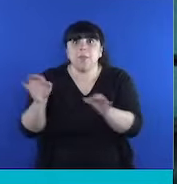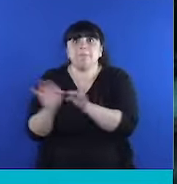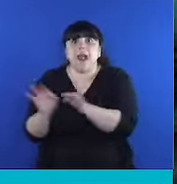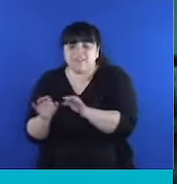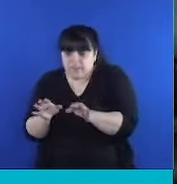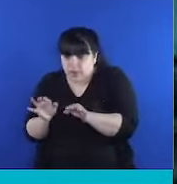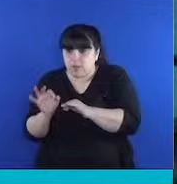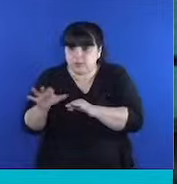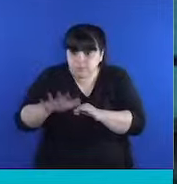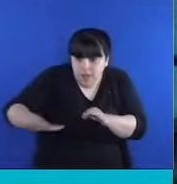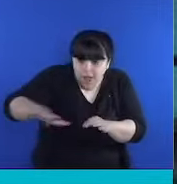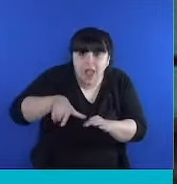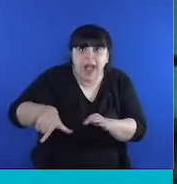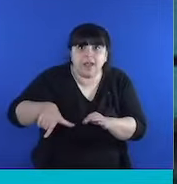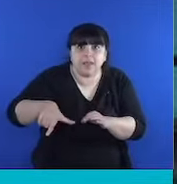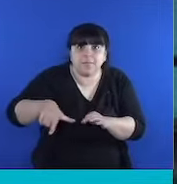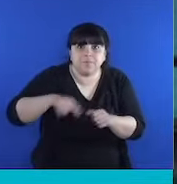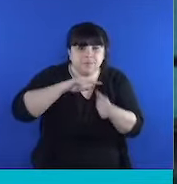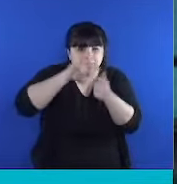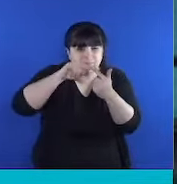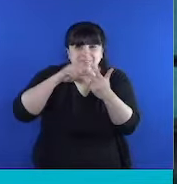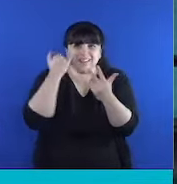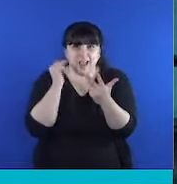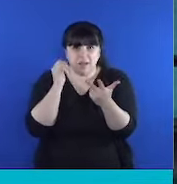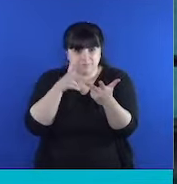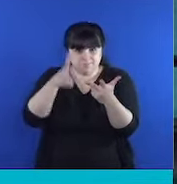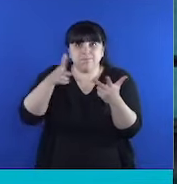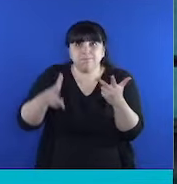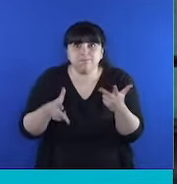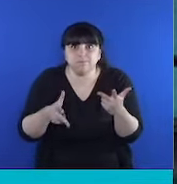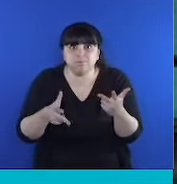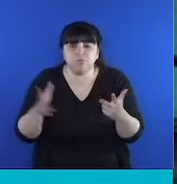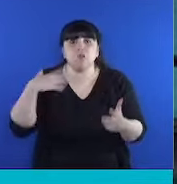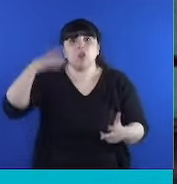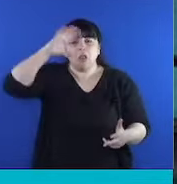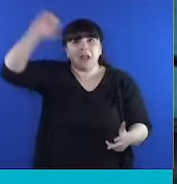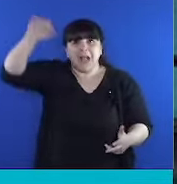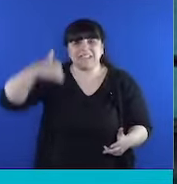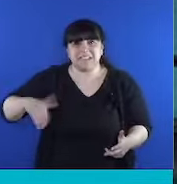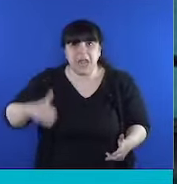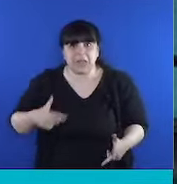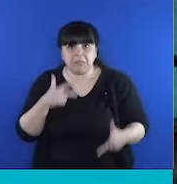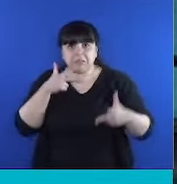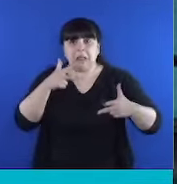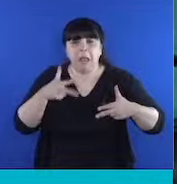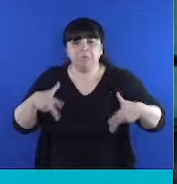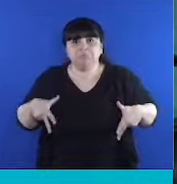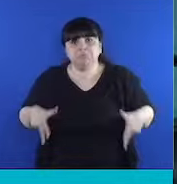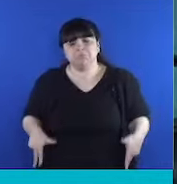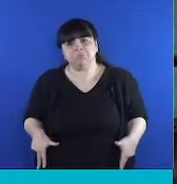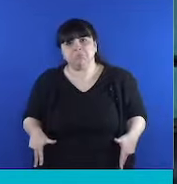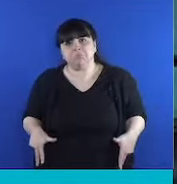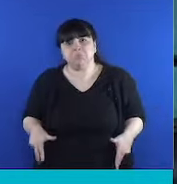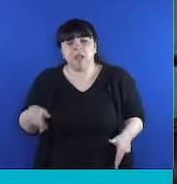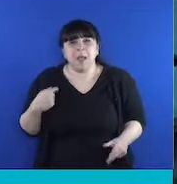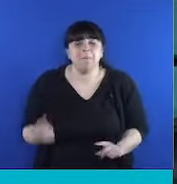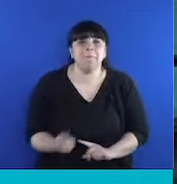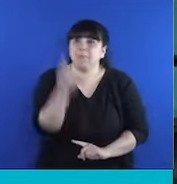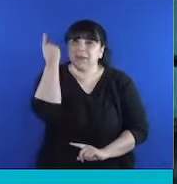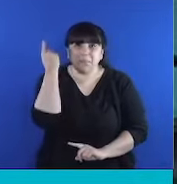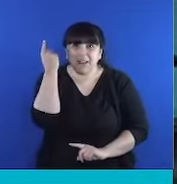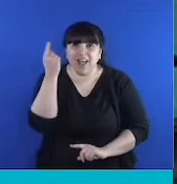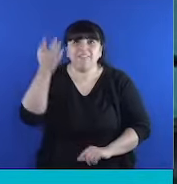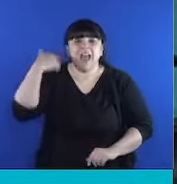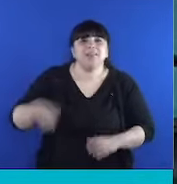Y en los 3 casos, la Cancillería Argentina no abrió la boca. Y fue la primera vez este fin de semana en la reunión del